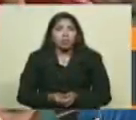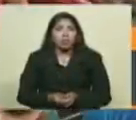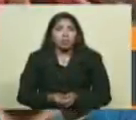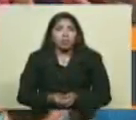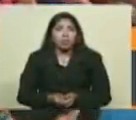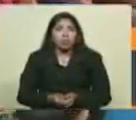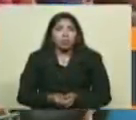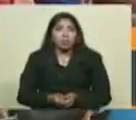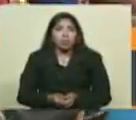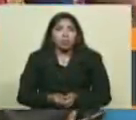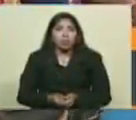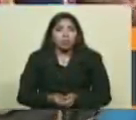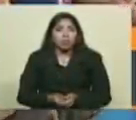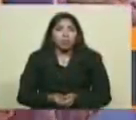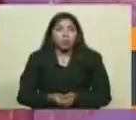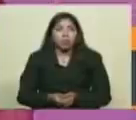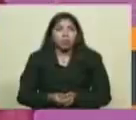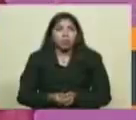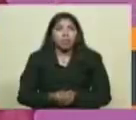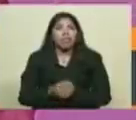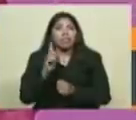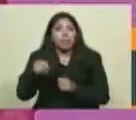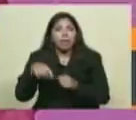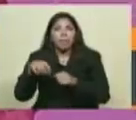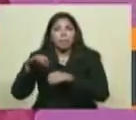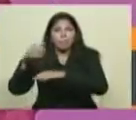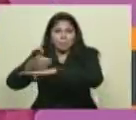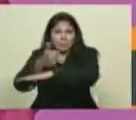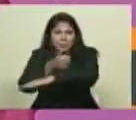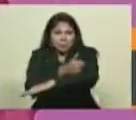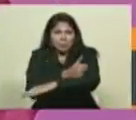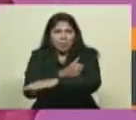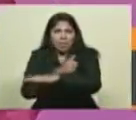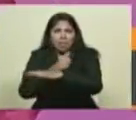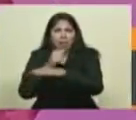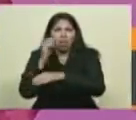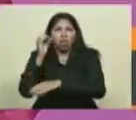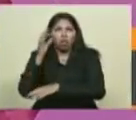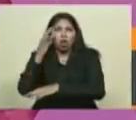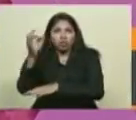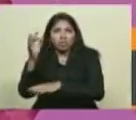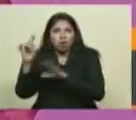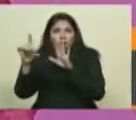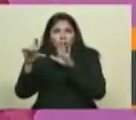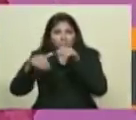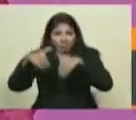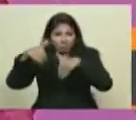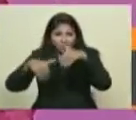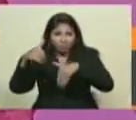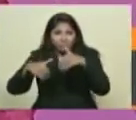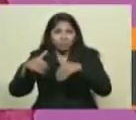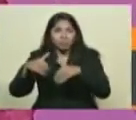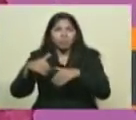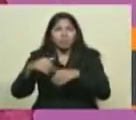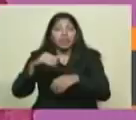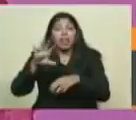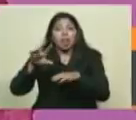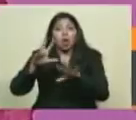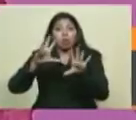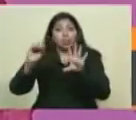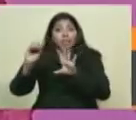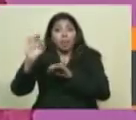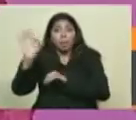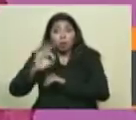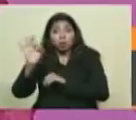Igualmente en la directiva del Poder Electoral, del Consejo Nacional Electoral, el